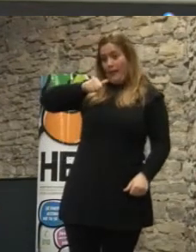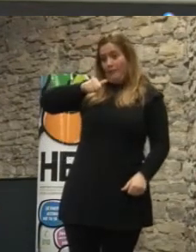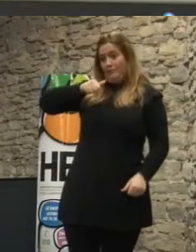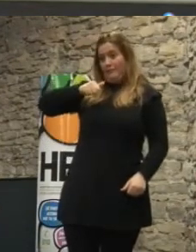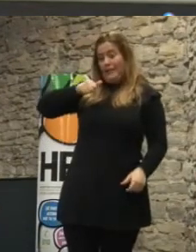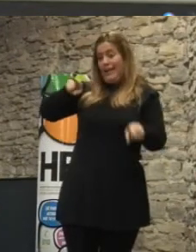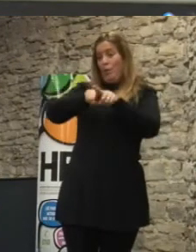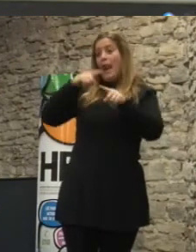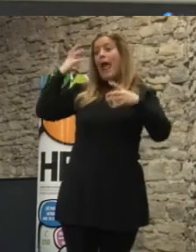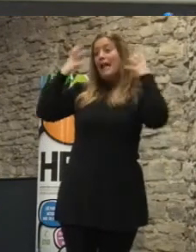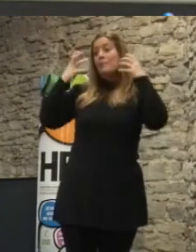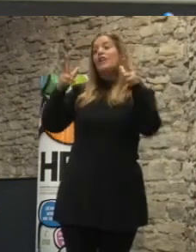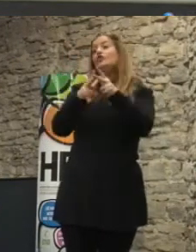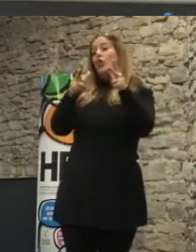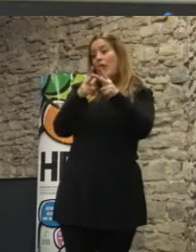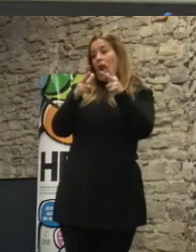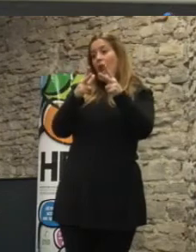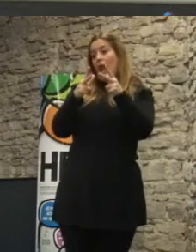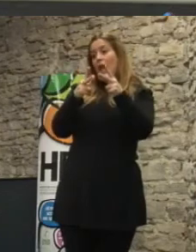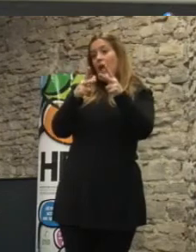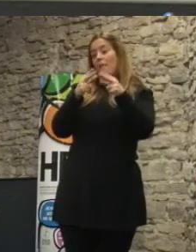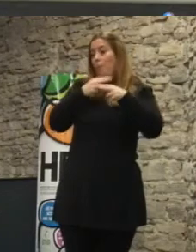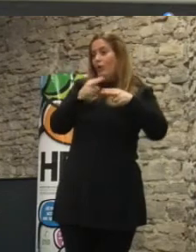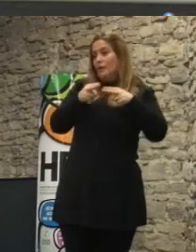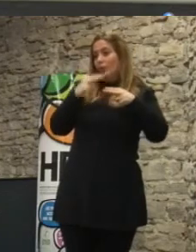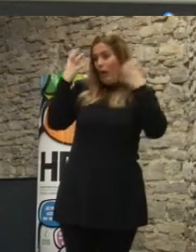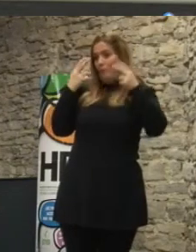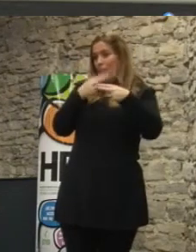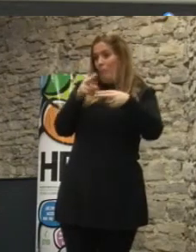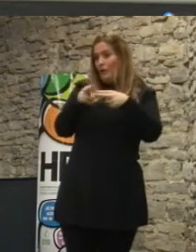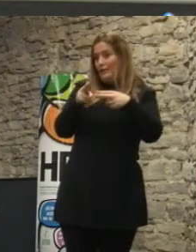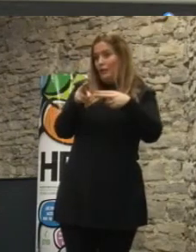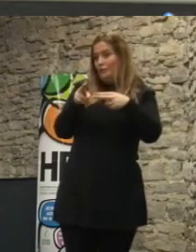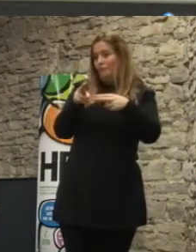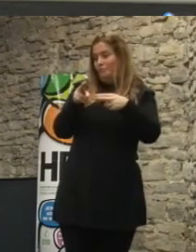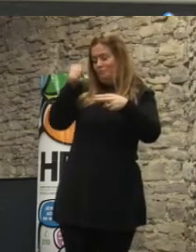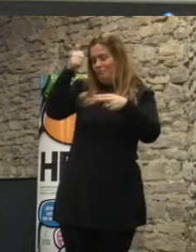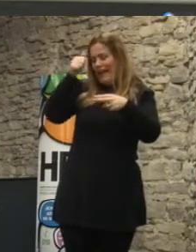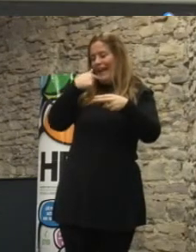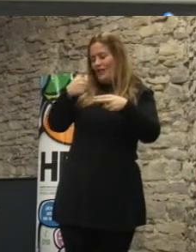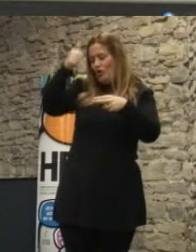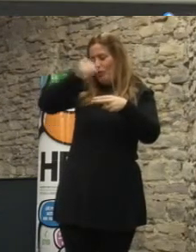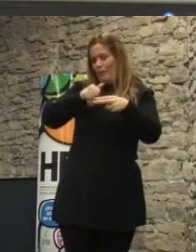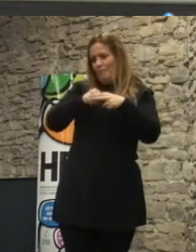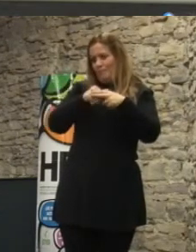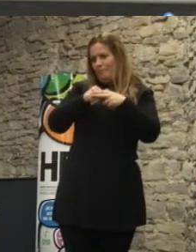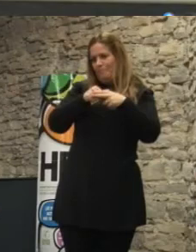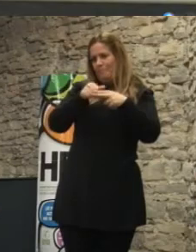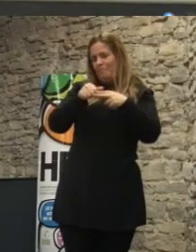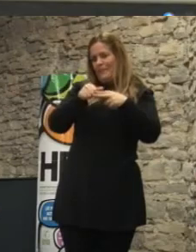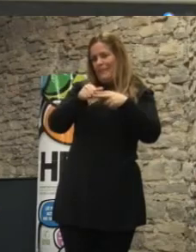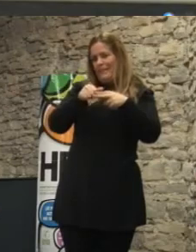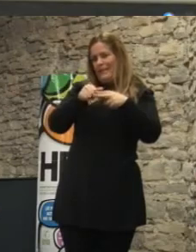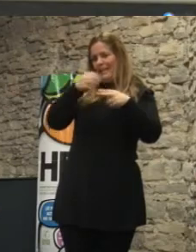se desprenda de esa circunstancia, ¿no? O sea, yo creo que si